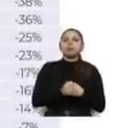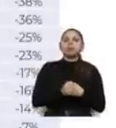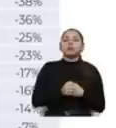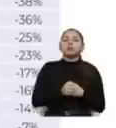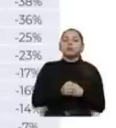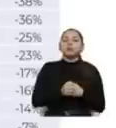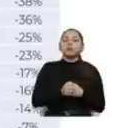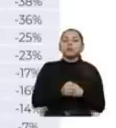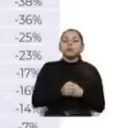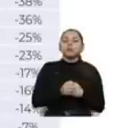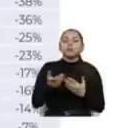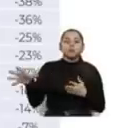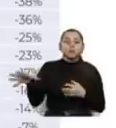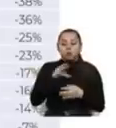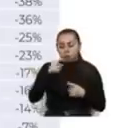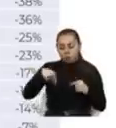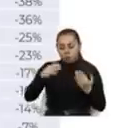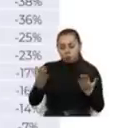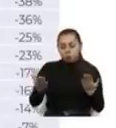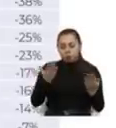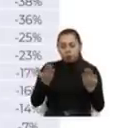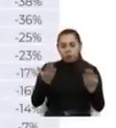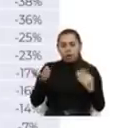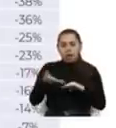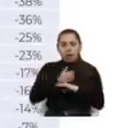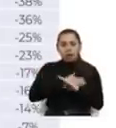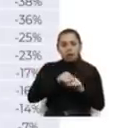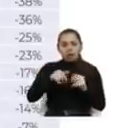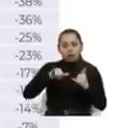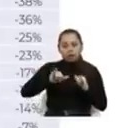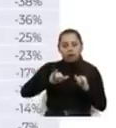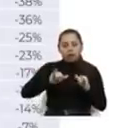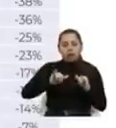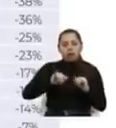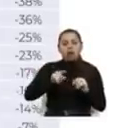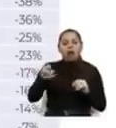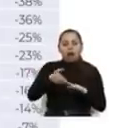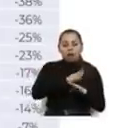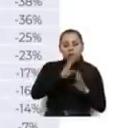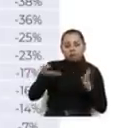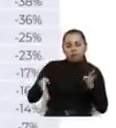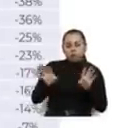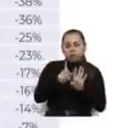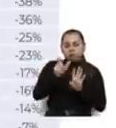Comparado todo el periodo, ya lo habían mencionado,